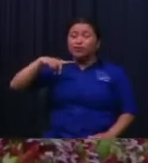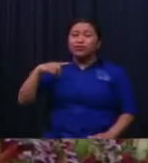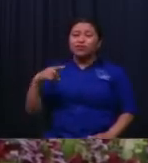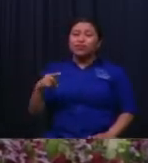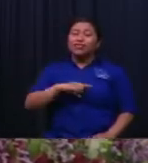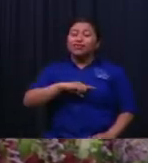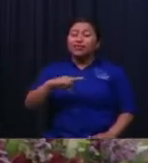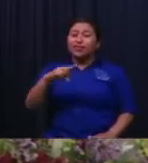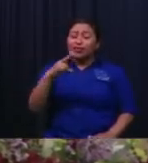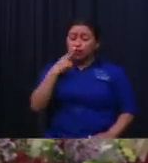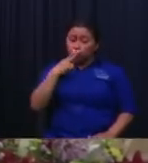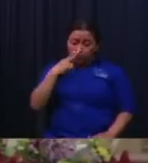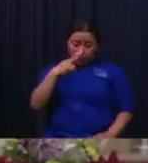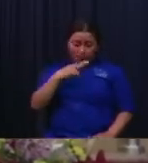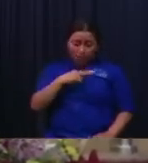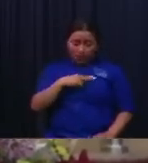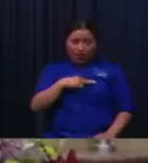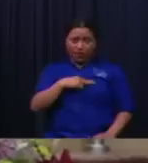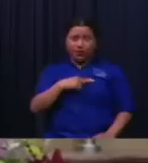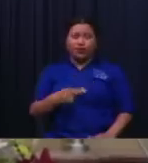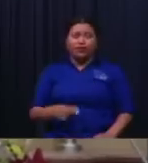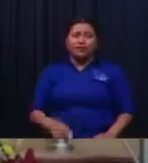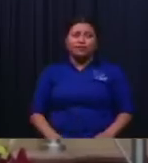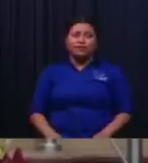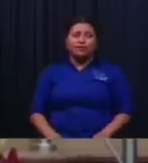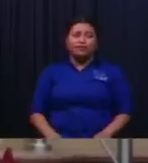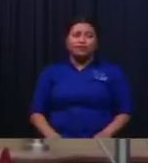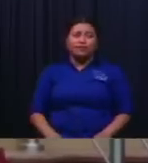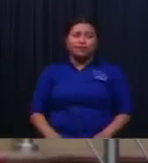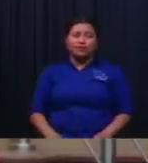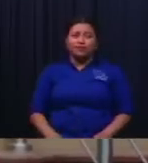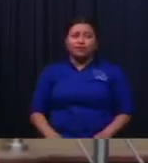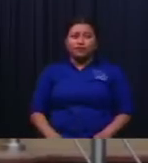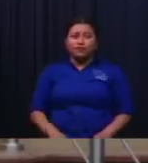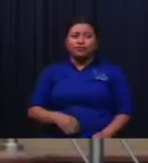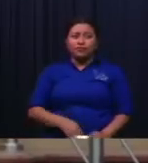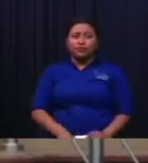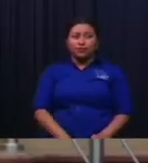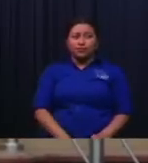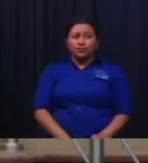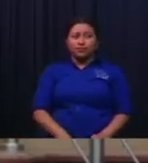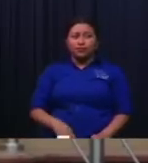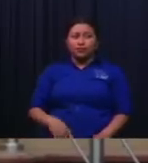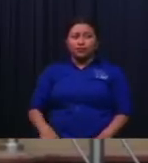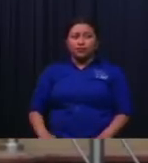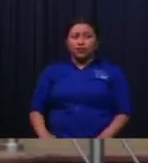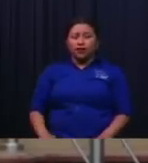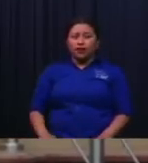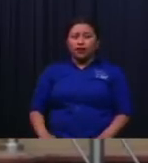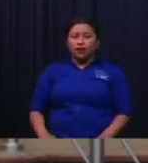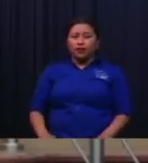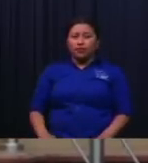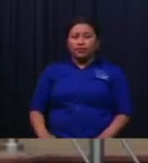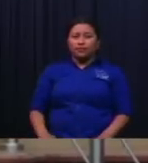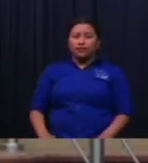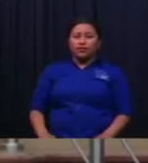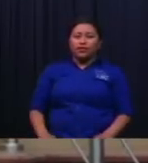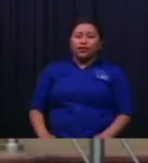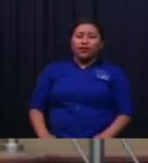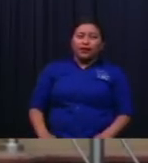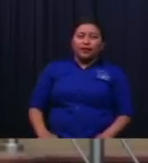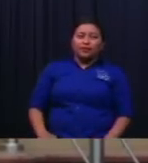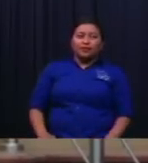veces llega uno o solo a mí me pasa, ¿verdad, hermano? Pero a veces a uno le falta choquita, ¿verdad?